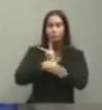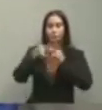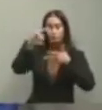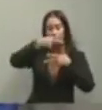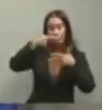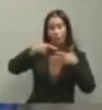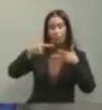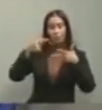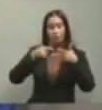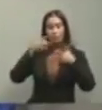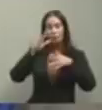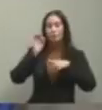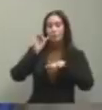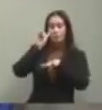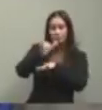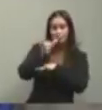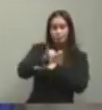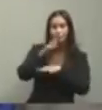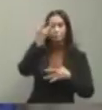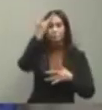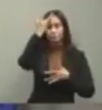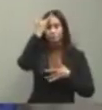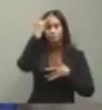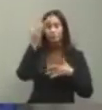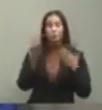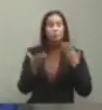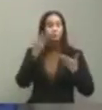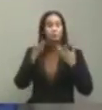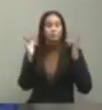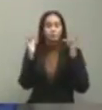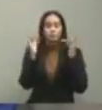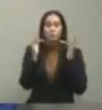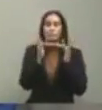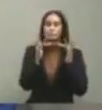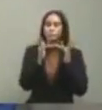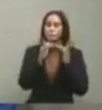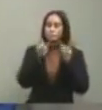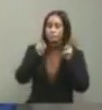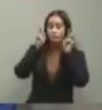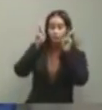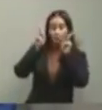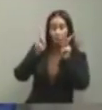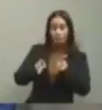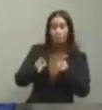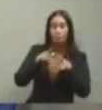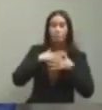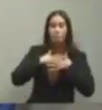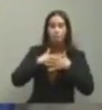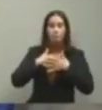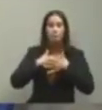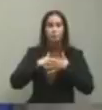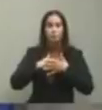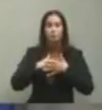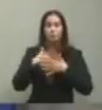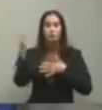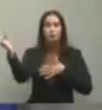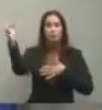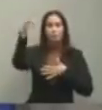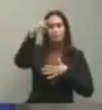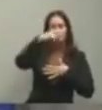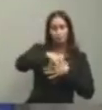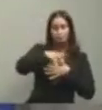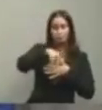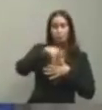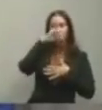que hay circulación directa o que ha estado en contacto con una persona con cuadro respiratoria que haya venido de